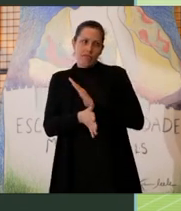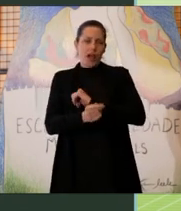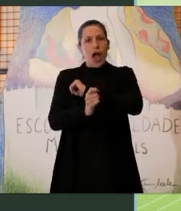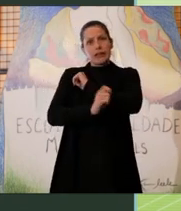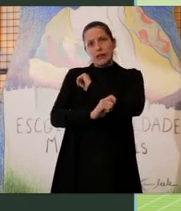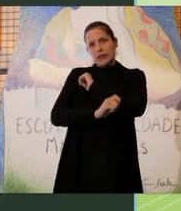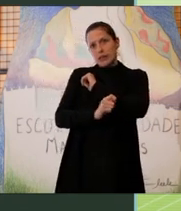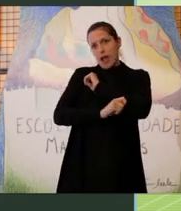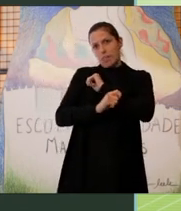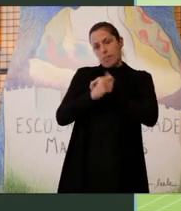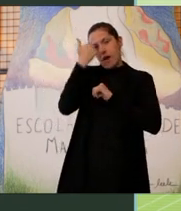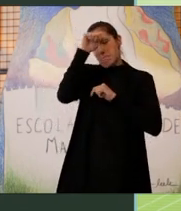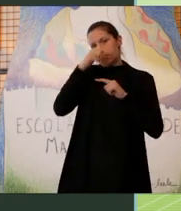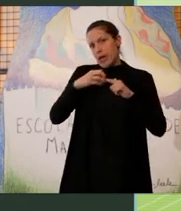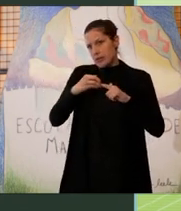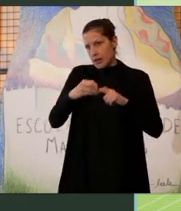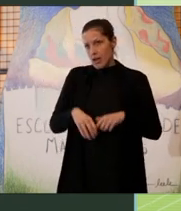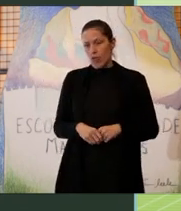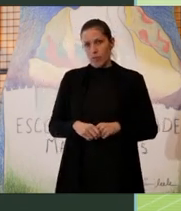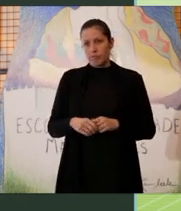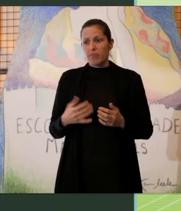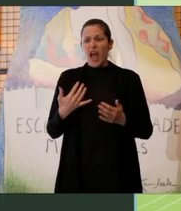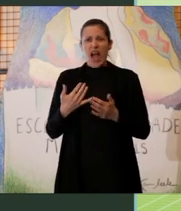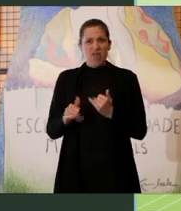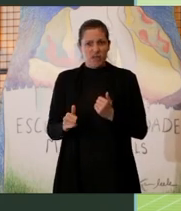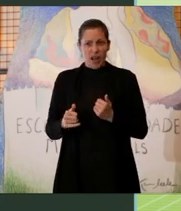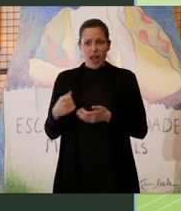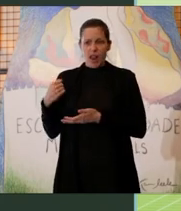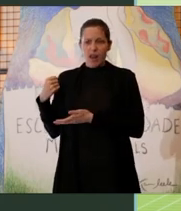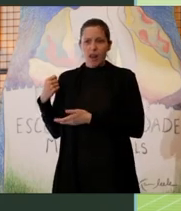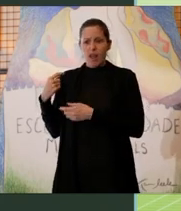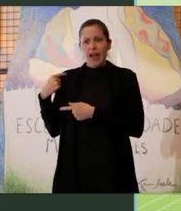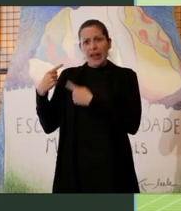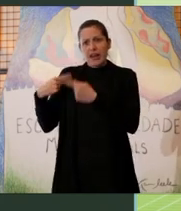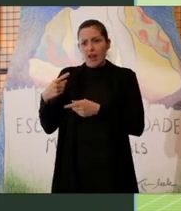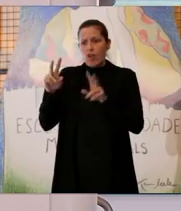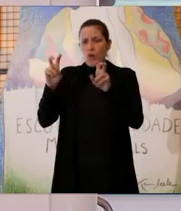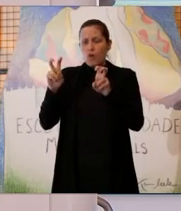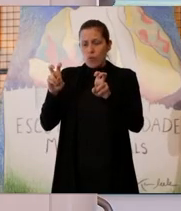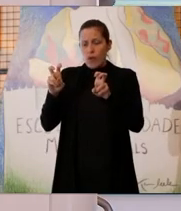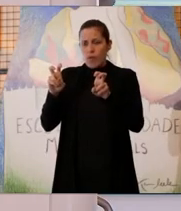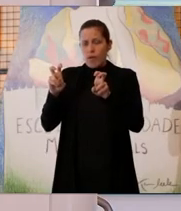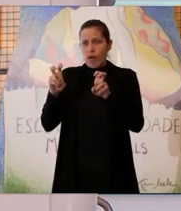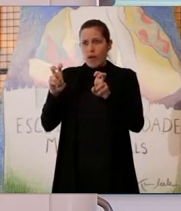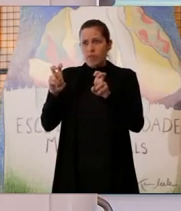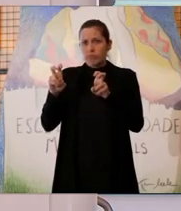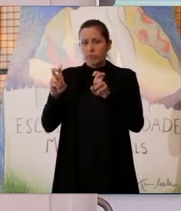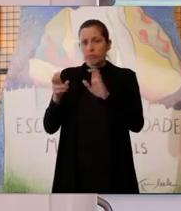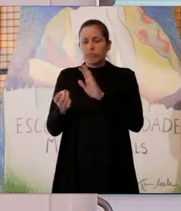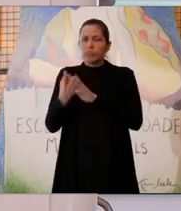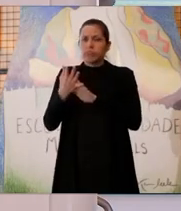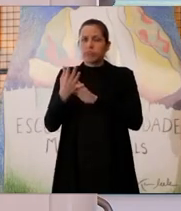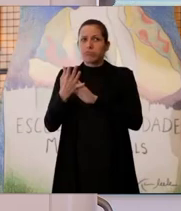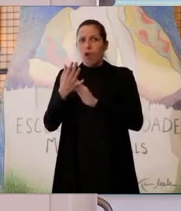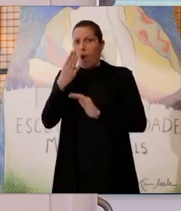generación nueva empezamos tarde llegamos tarde porque obviamos todo el recorrido Así que yo creo que es importante hacer